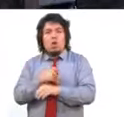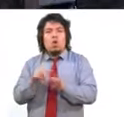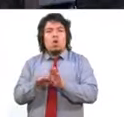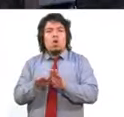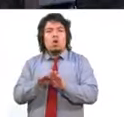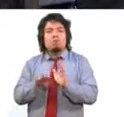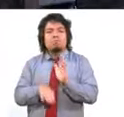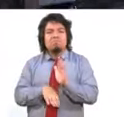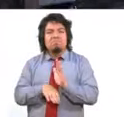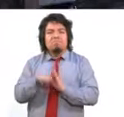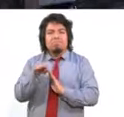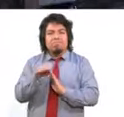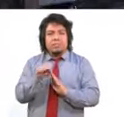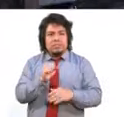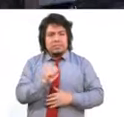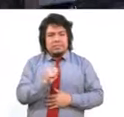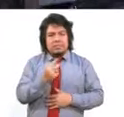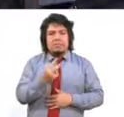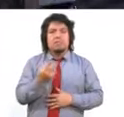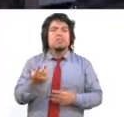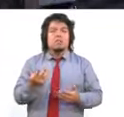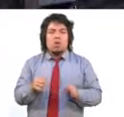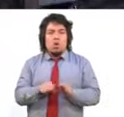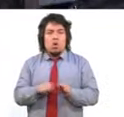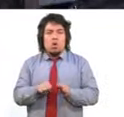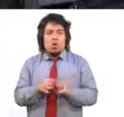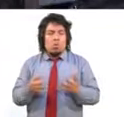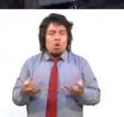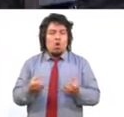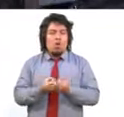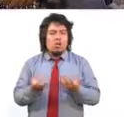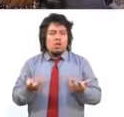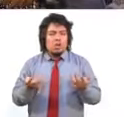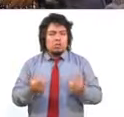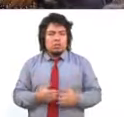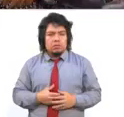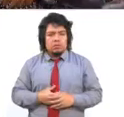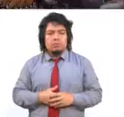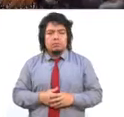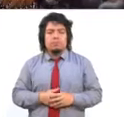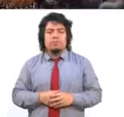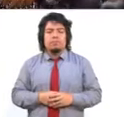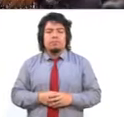aumento de vinculaciones a proceso de agresores, por favor.